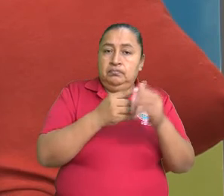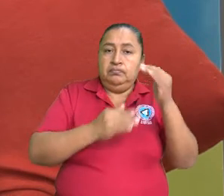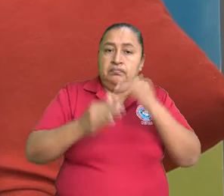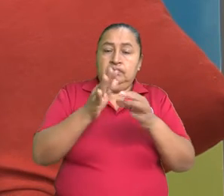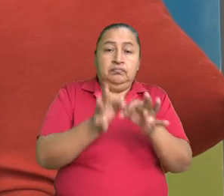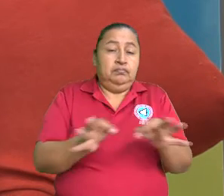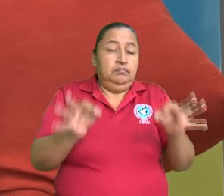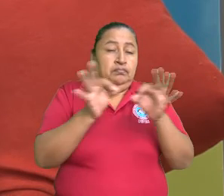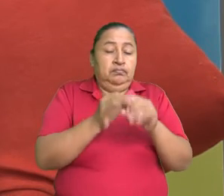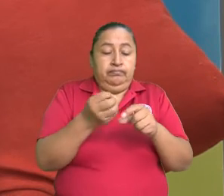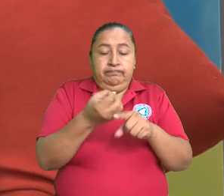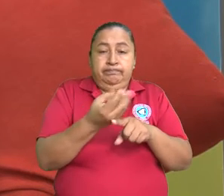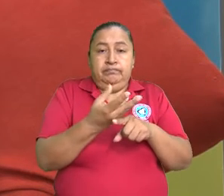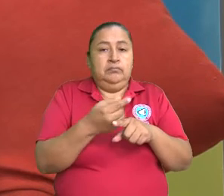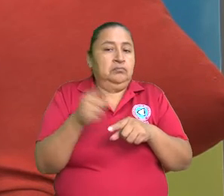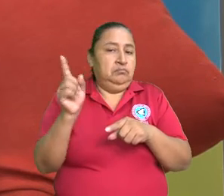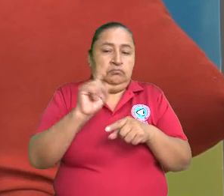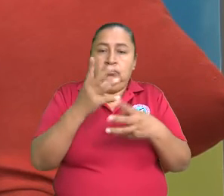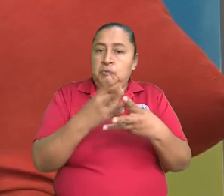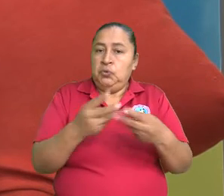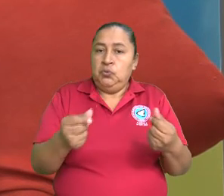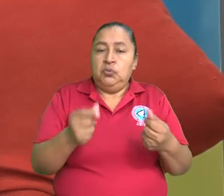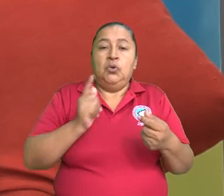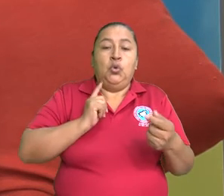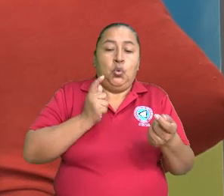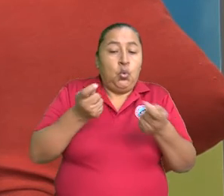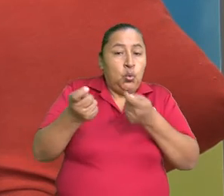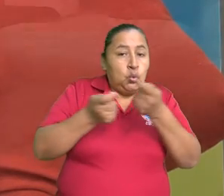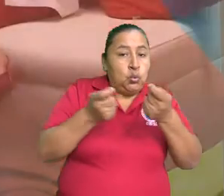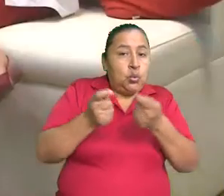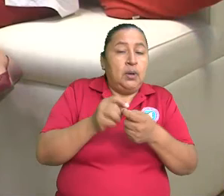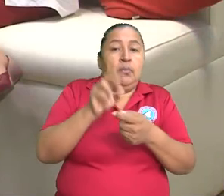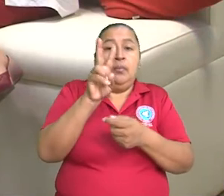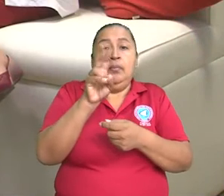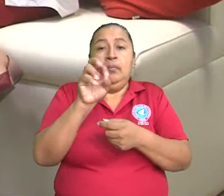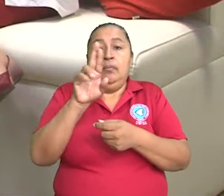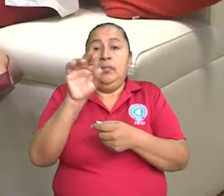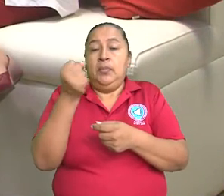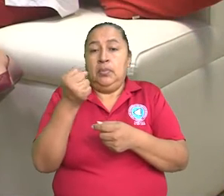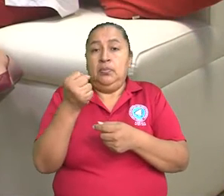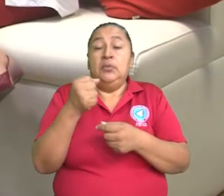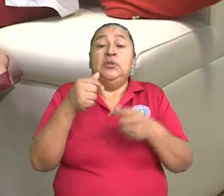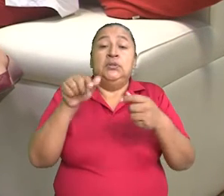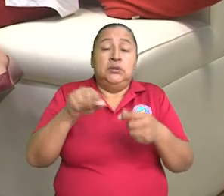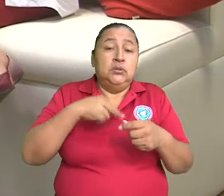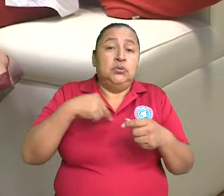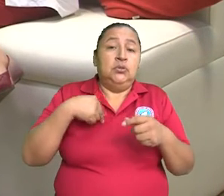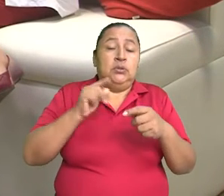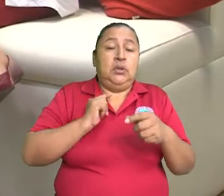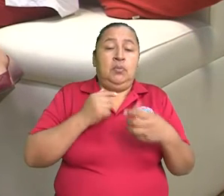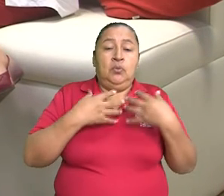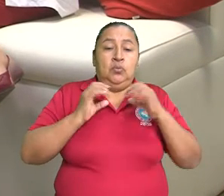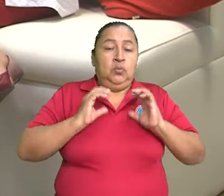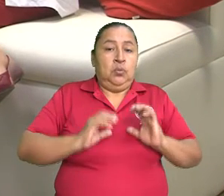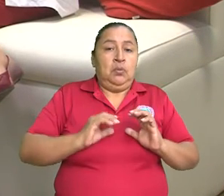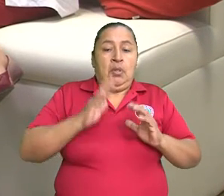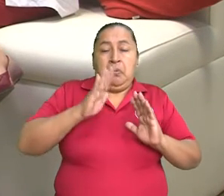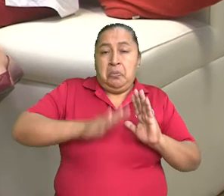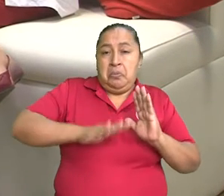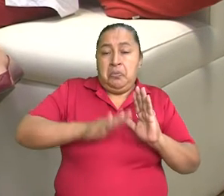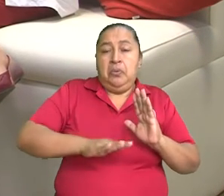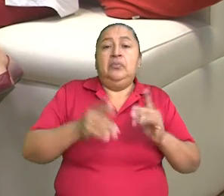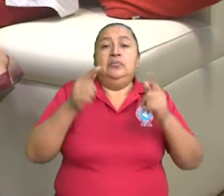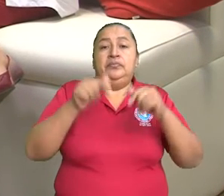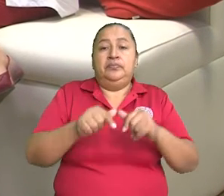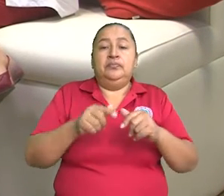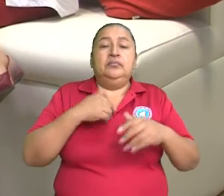la verruga, no se cura. Controlamos al virus. Entonces, y si nosotros no tenemos un sistema inmunológico muy bajo, entonces